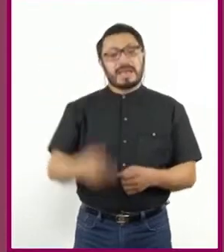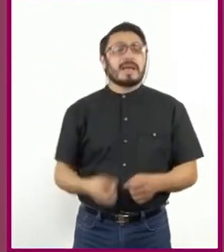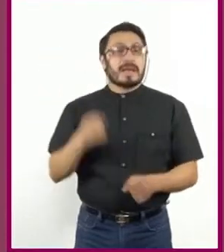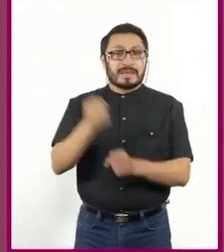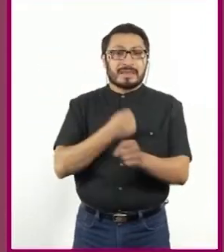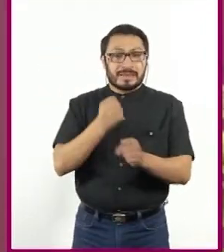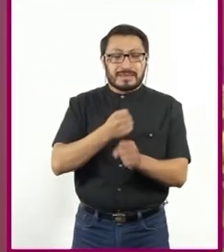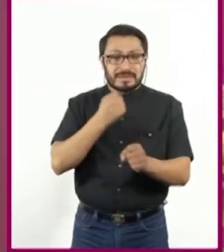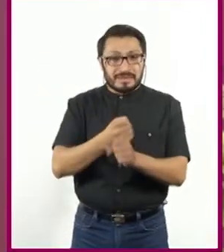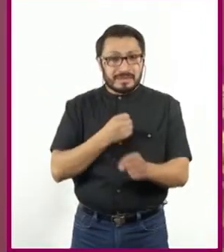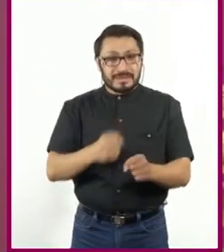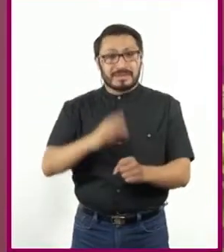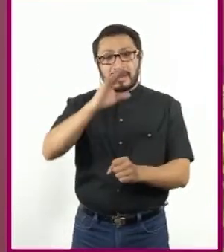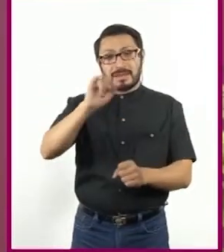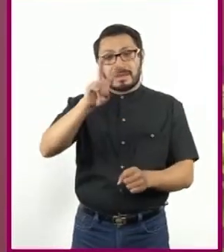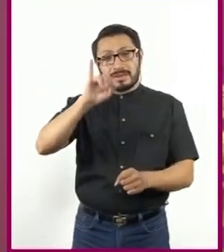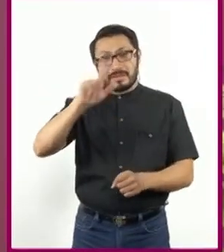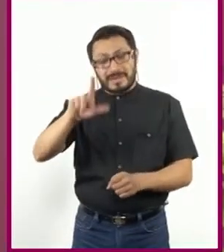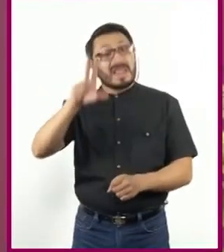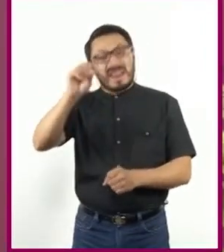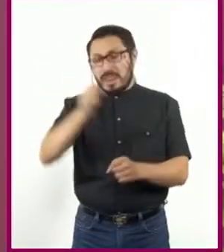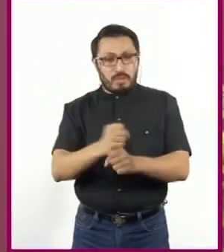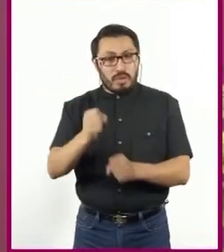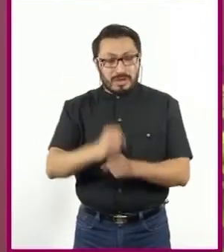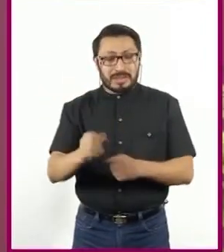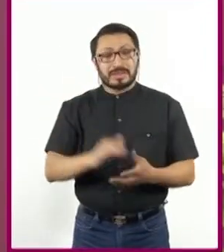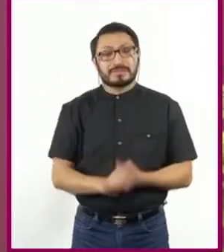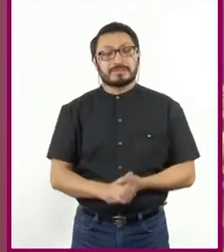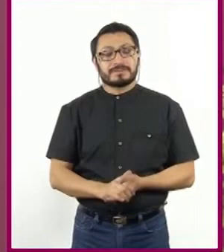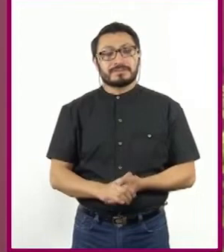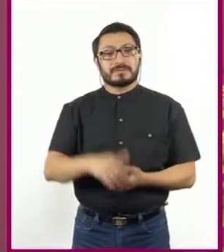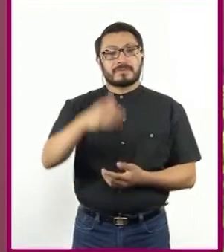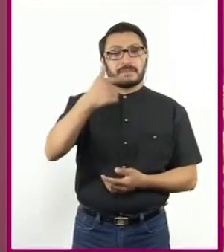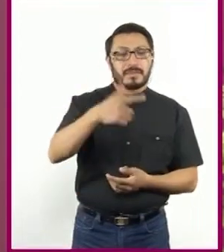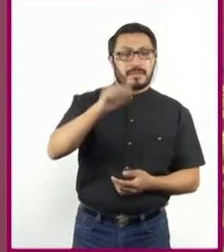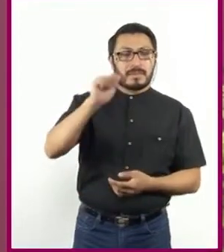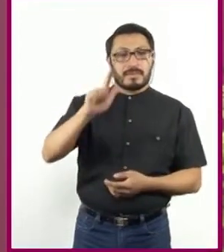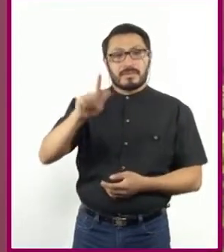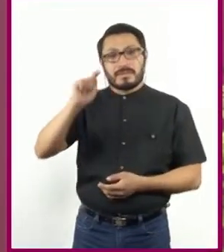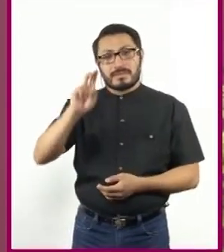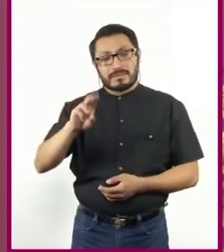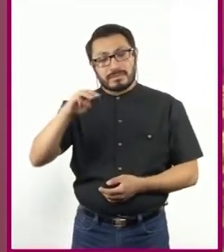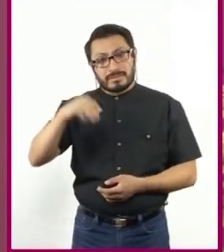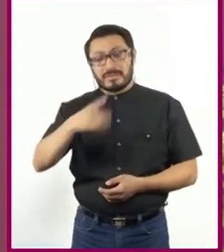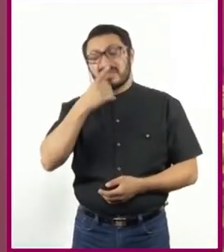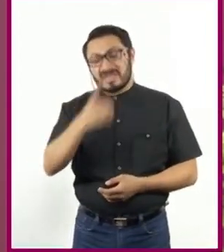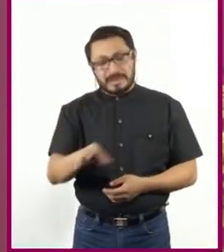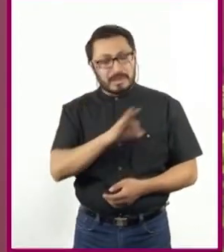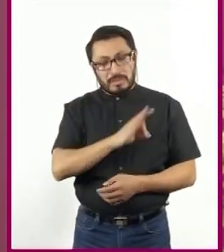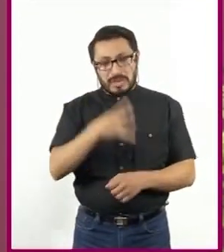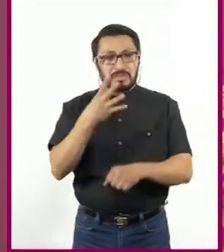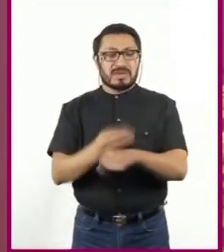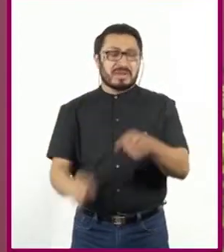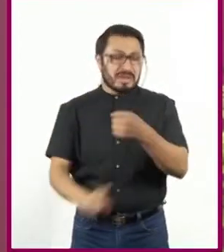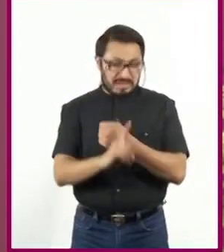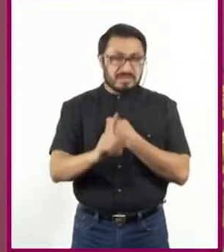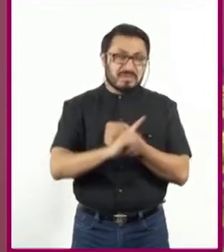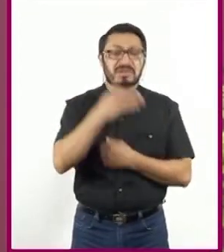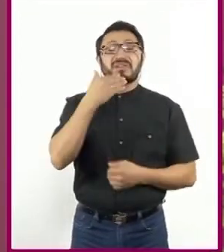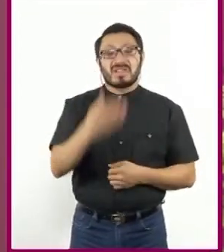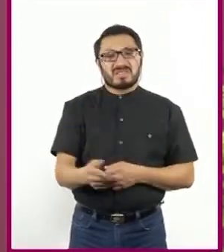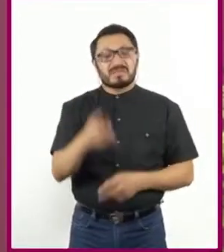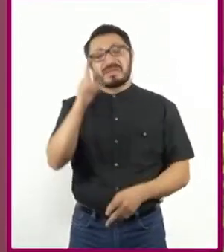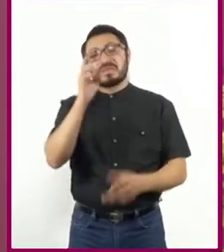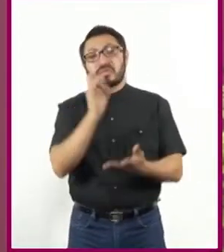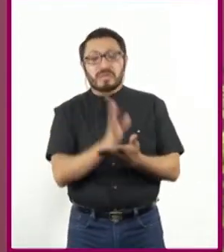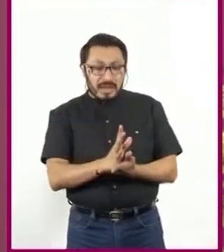no violenta. Galtung plantea que se pueden resolver los conflictos y evitar la escalada de situaciones violentas mediante